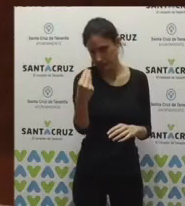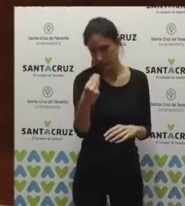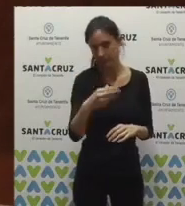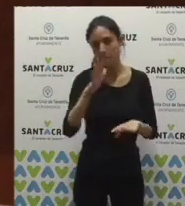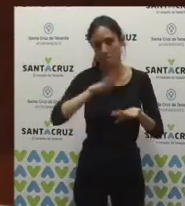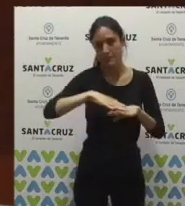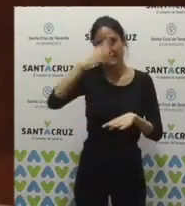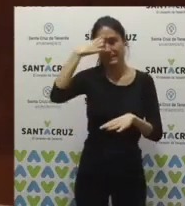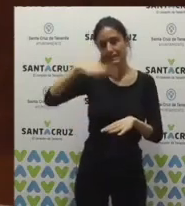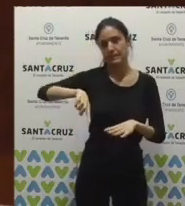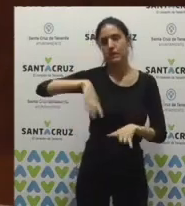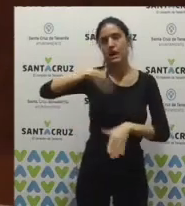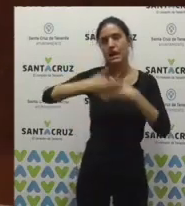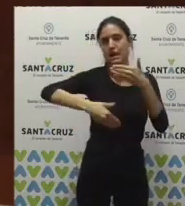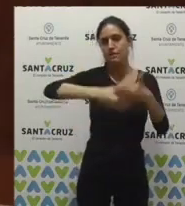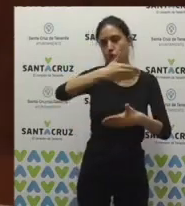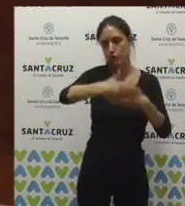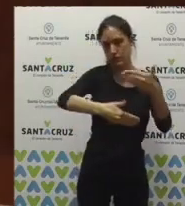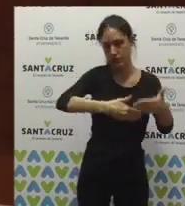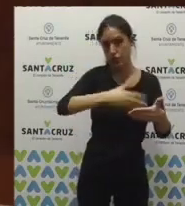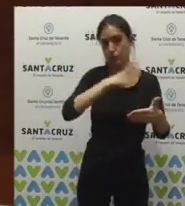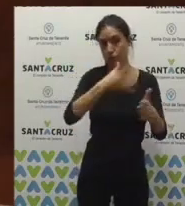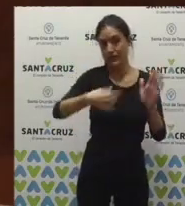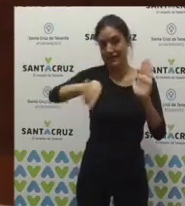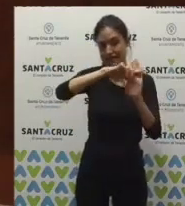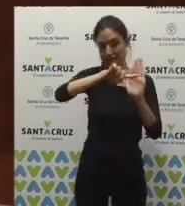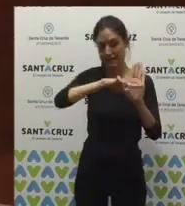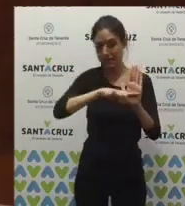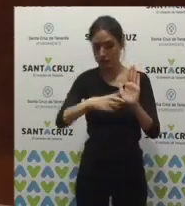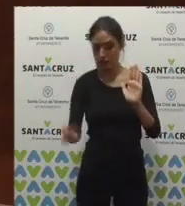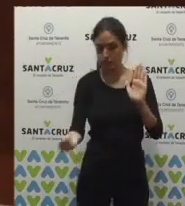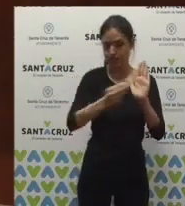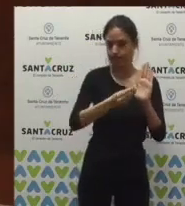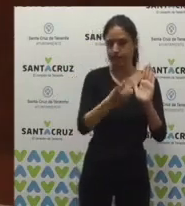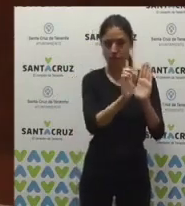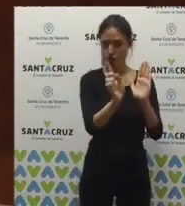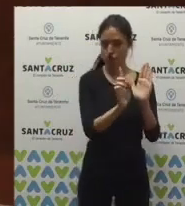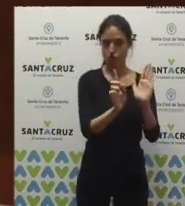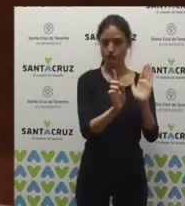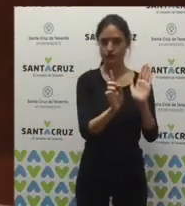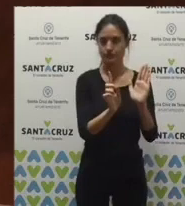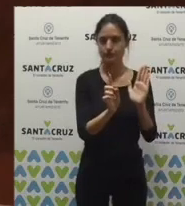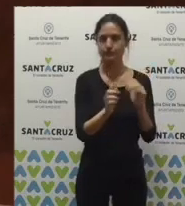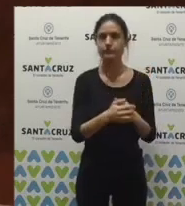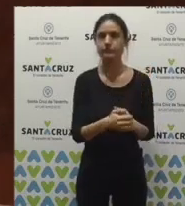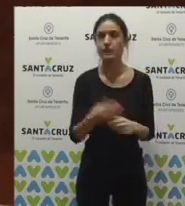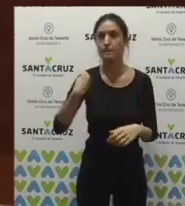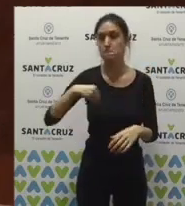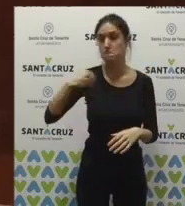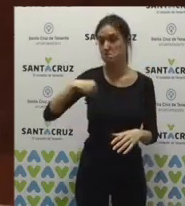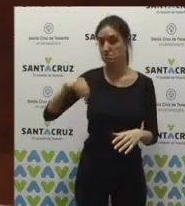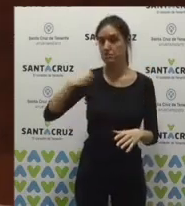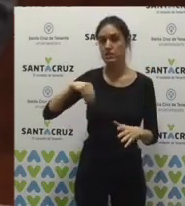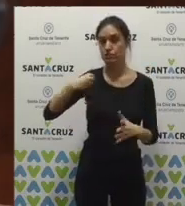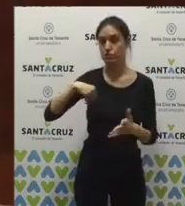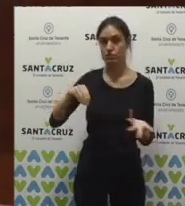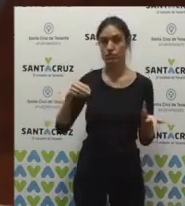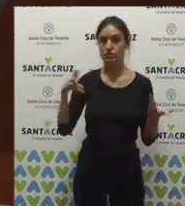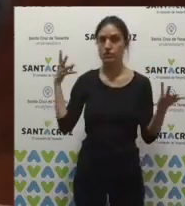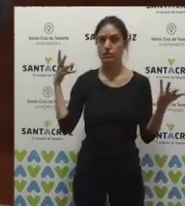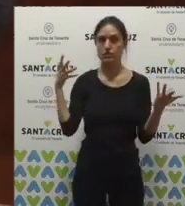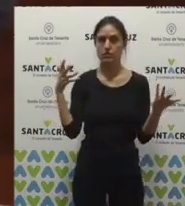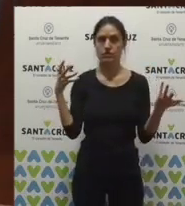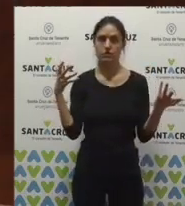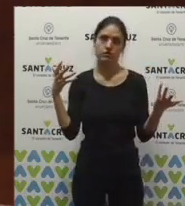está pues nos fueron incorporadas finalmente al documento y así se explicó además en el propio en la